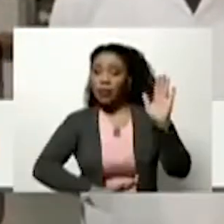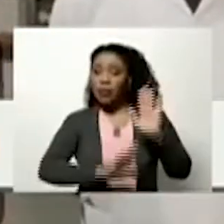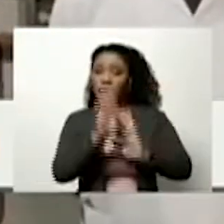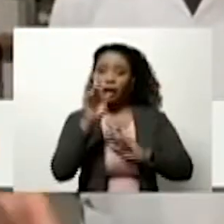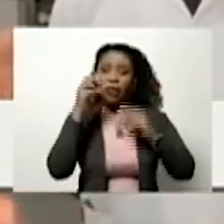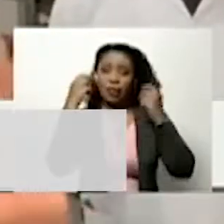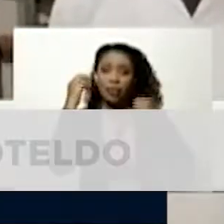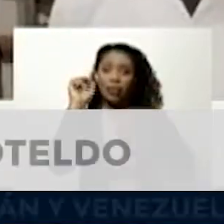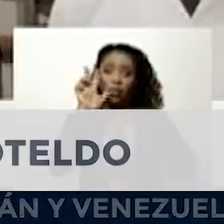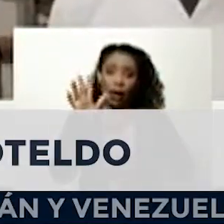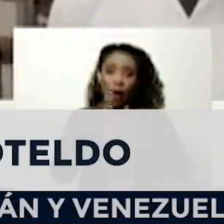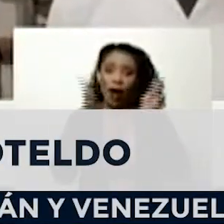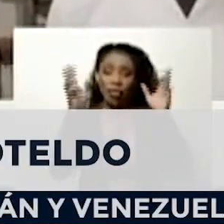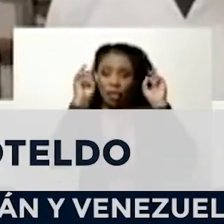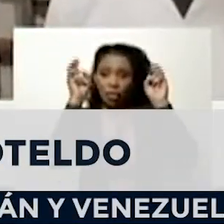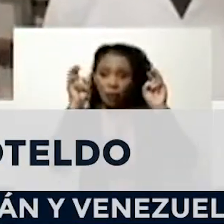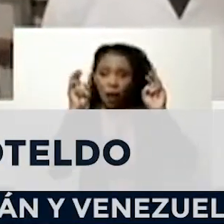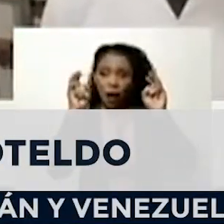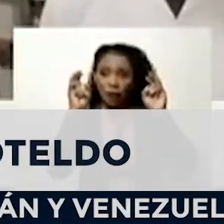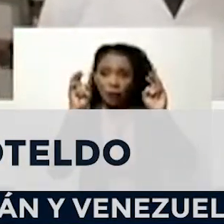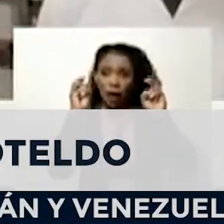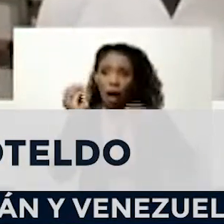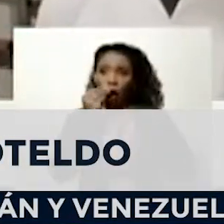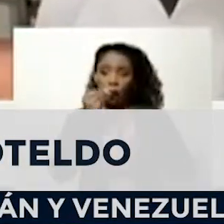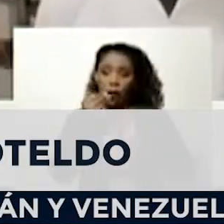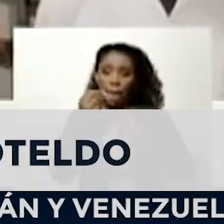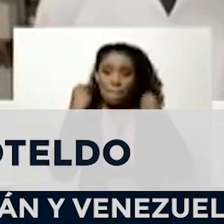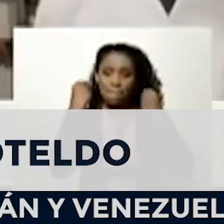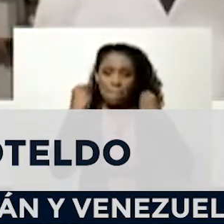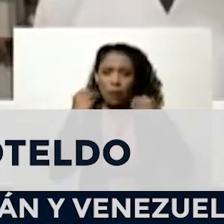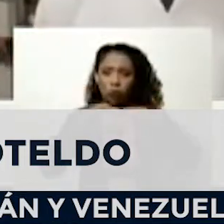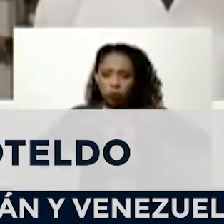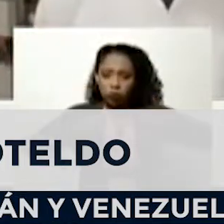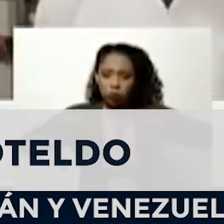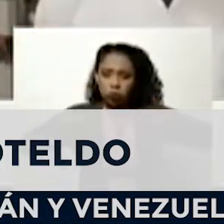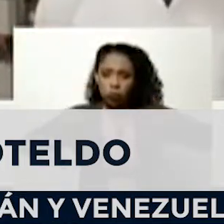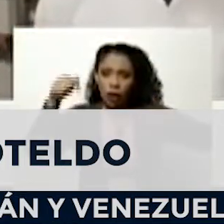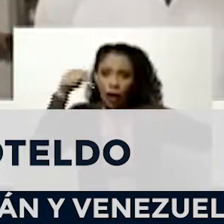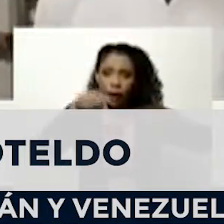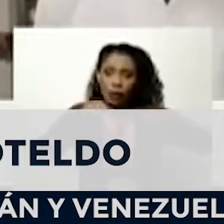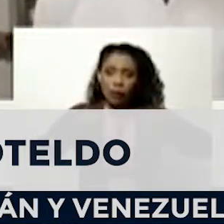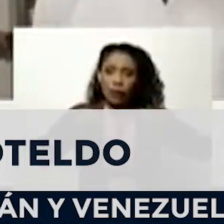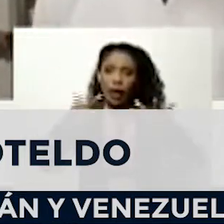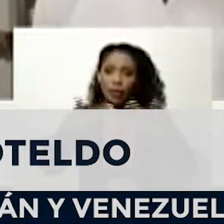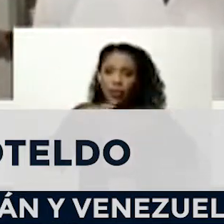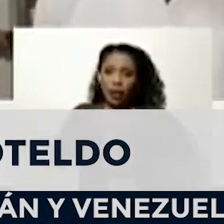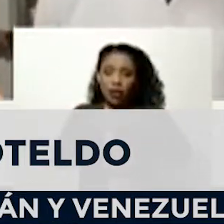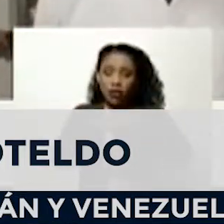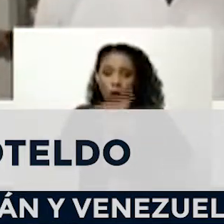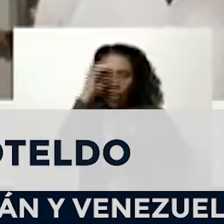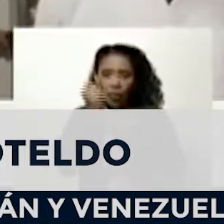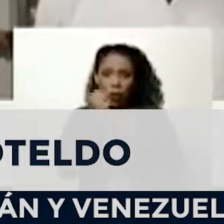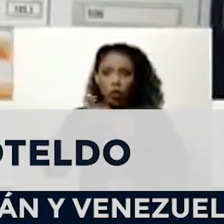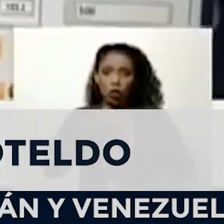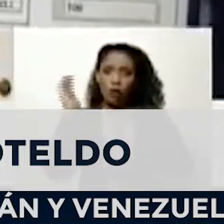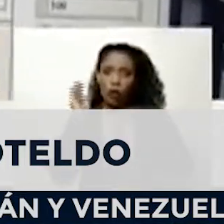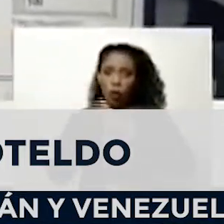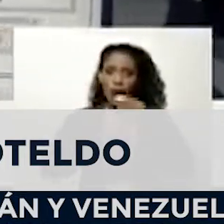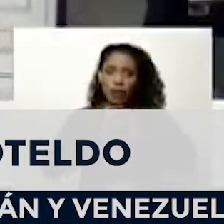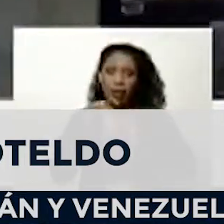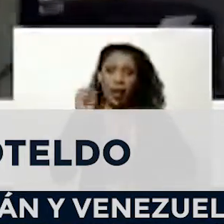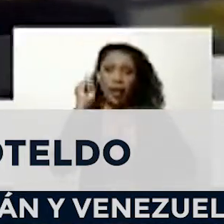grandes líneas. El suplemento nutricional para el suelo, que complementaría el trabajo que nosotros venimos haciendo en el INSAI y